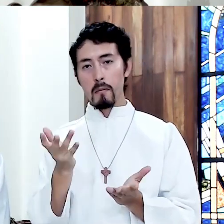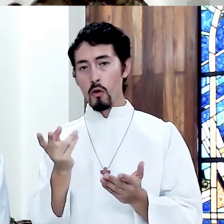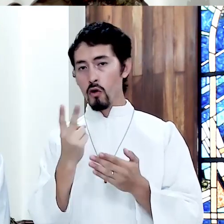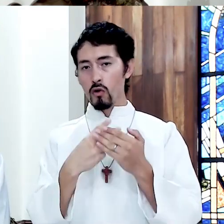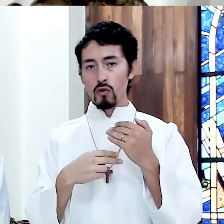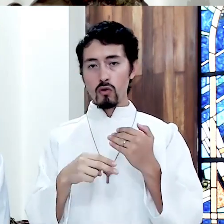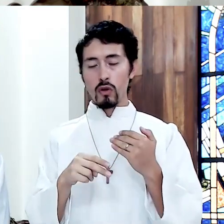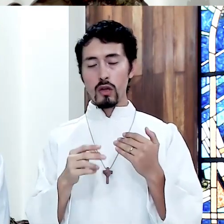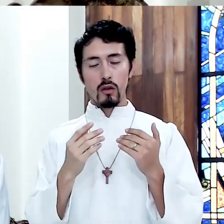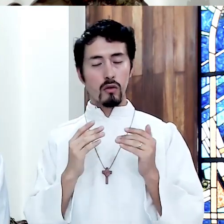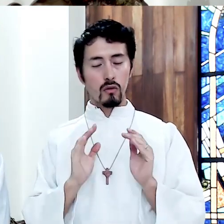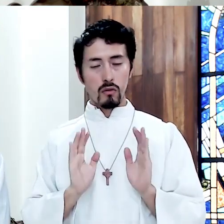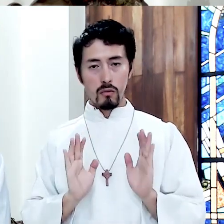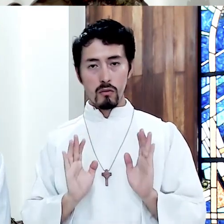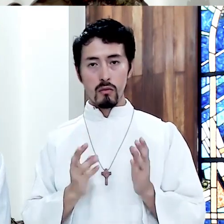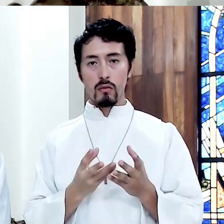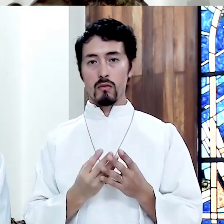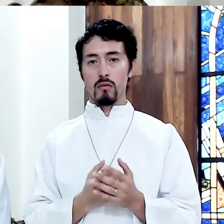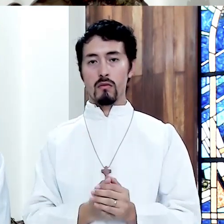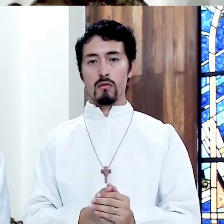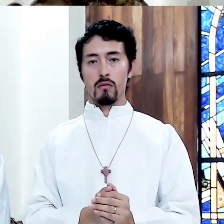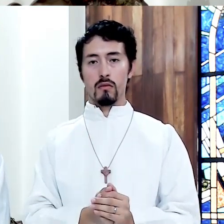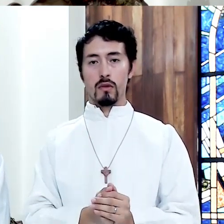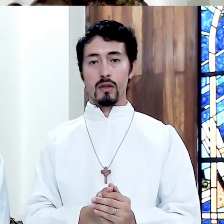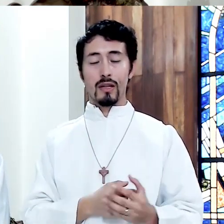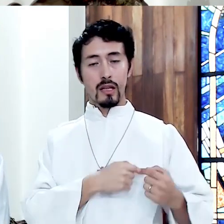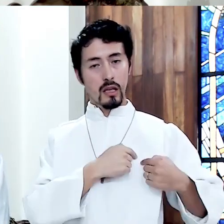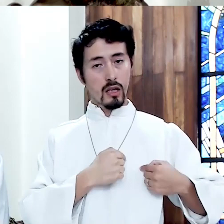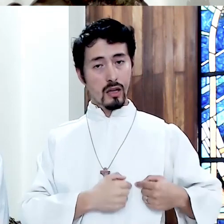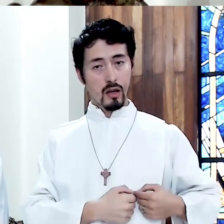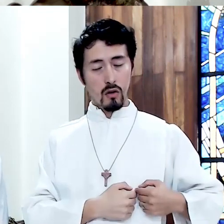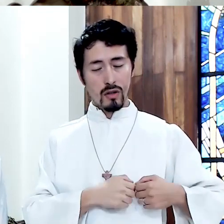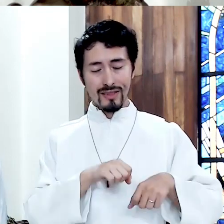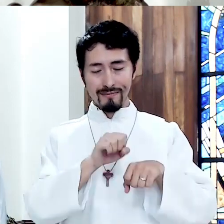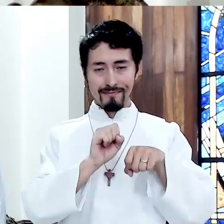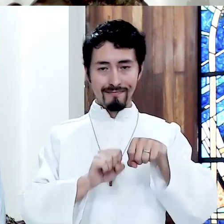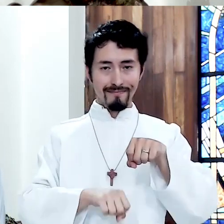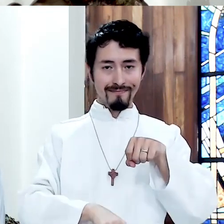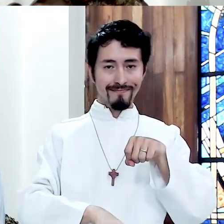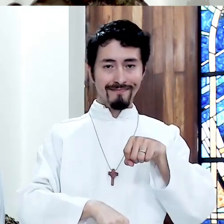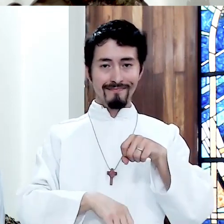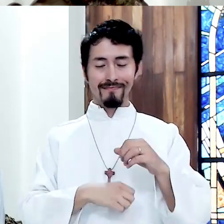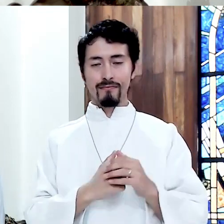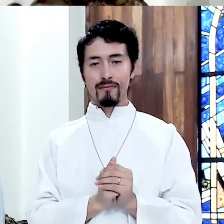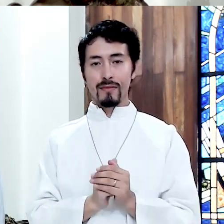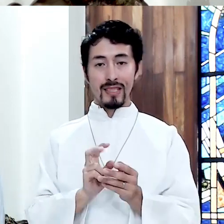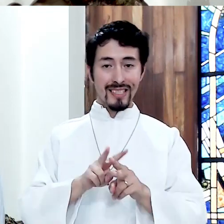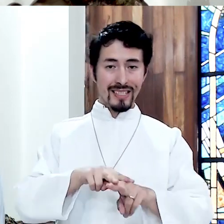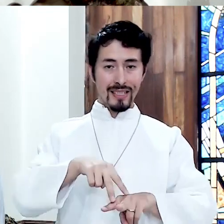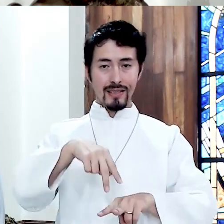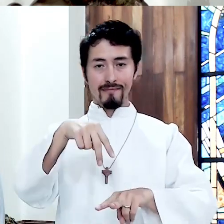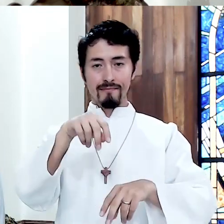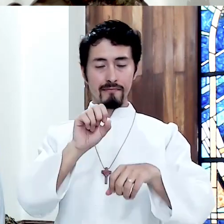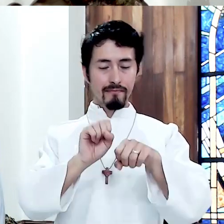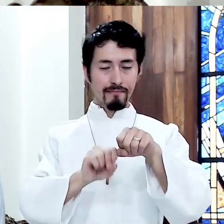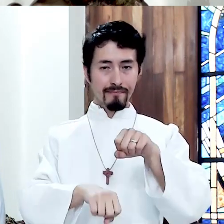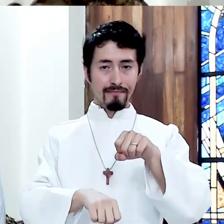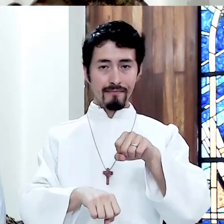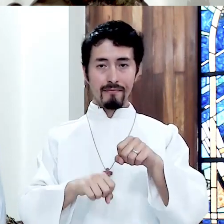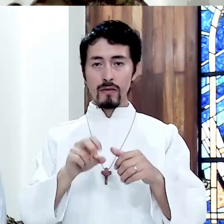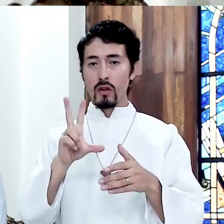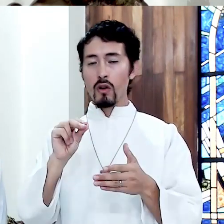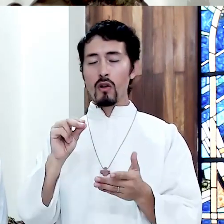hijos? Y claro, y el corazón se desgarra, se parte el alma, no saber qué